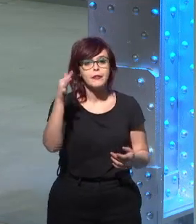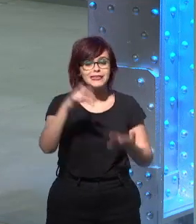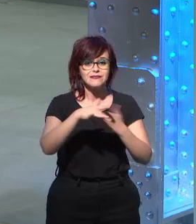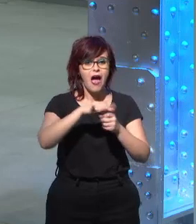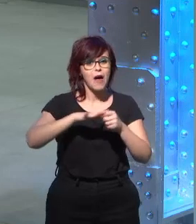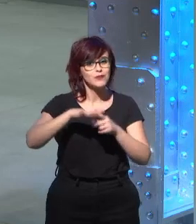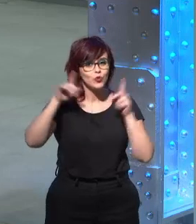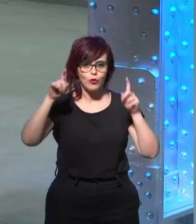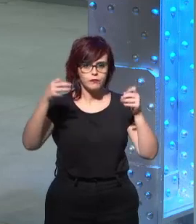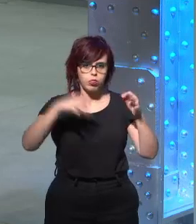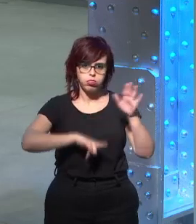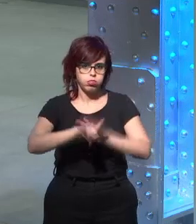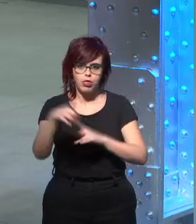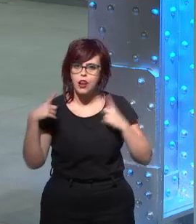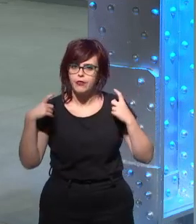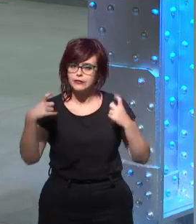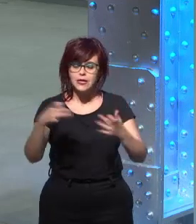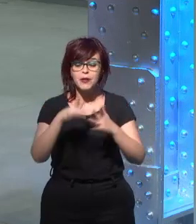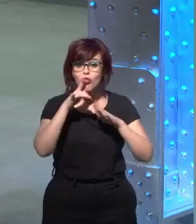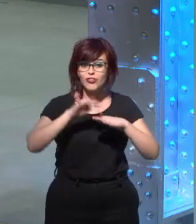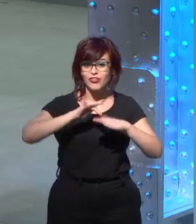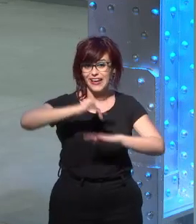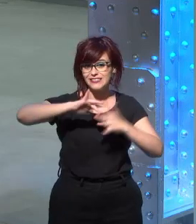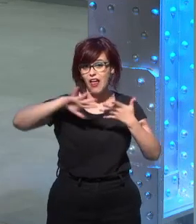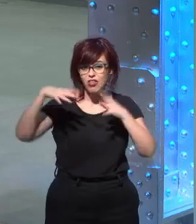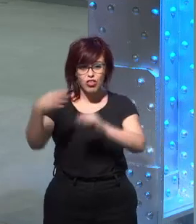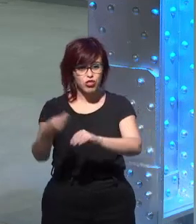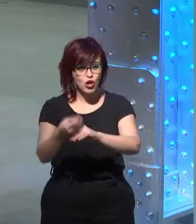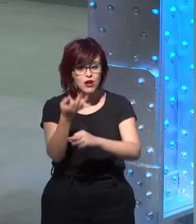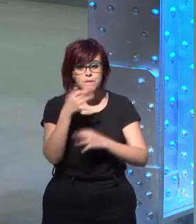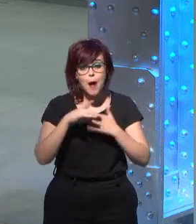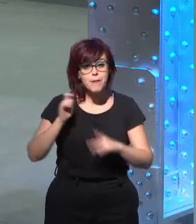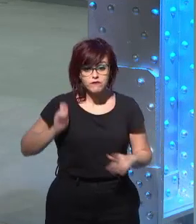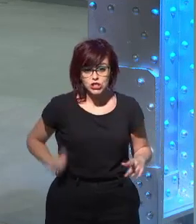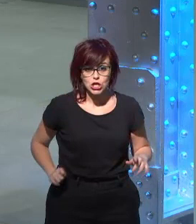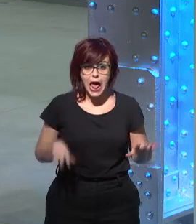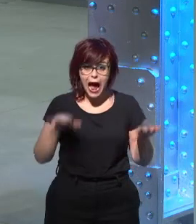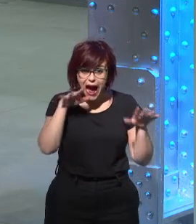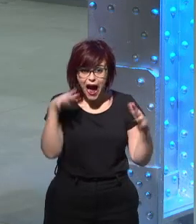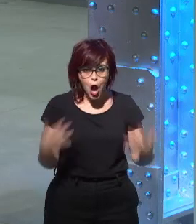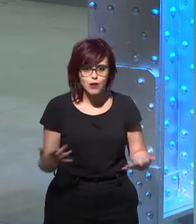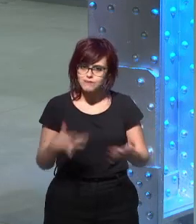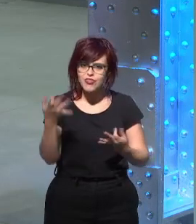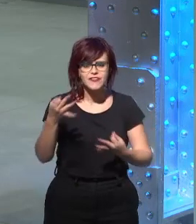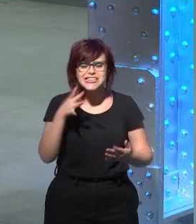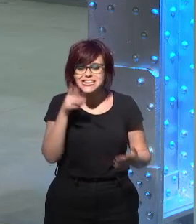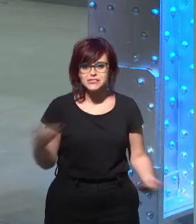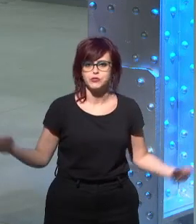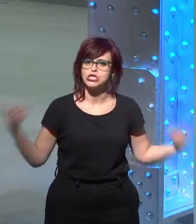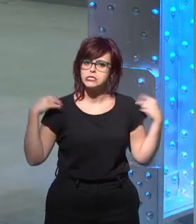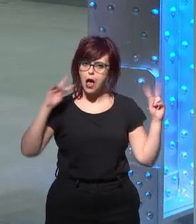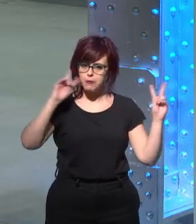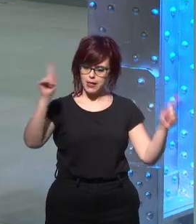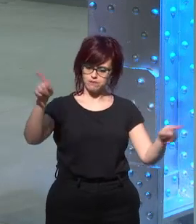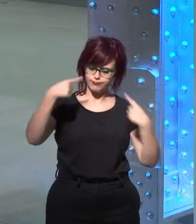ámbito educativo debe evolucionar, que ahora mismo con la digitalización los mismos profesionales tienen la responsabilidad ellos